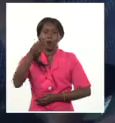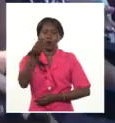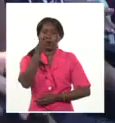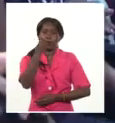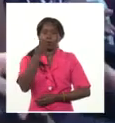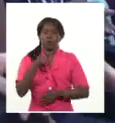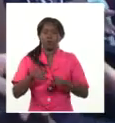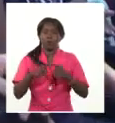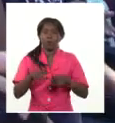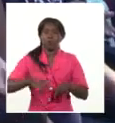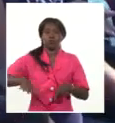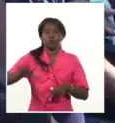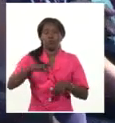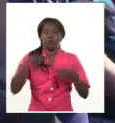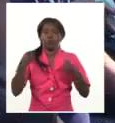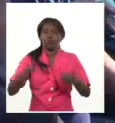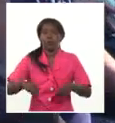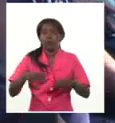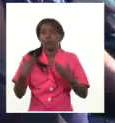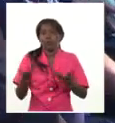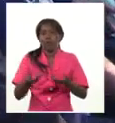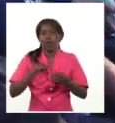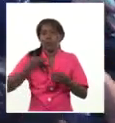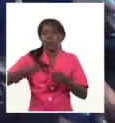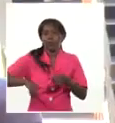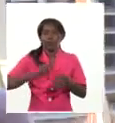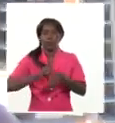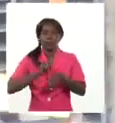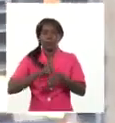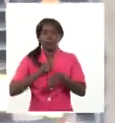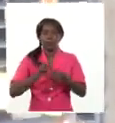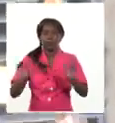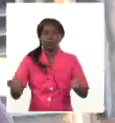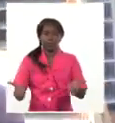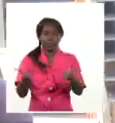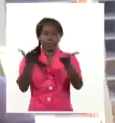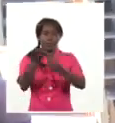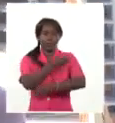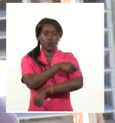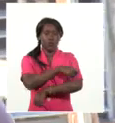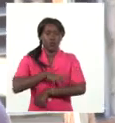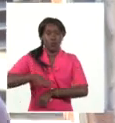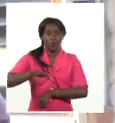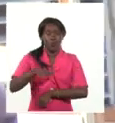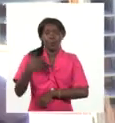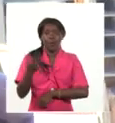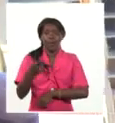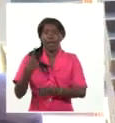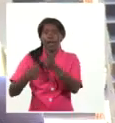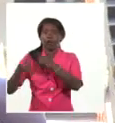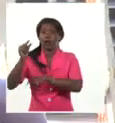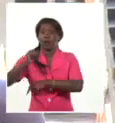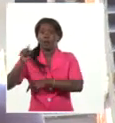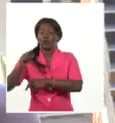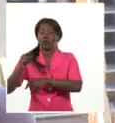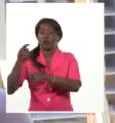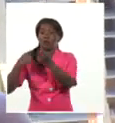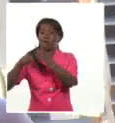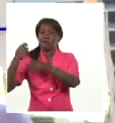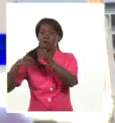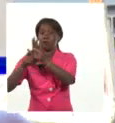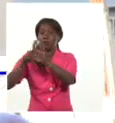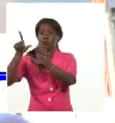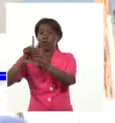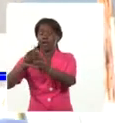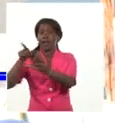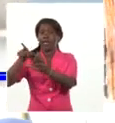seriedad en el proceso de contratación como única vía para hacer descender los precios Nosotros hemos estado discutiendo mucho el tema de los